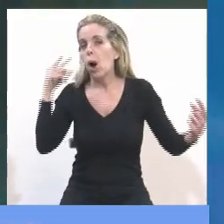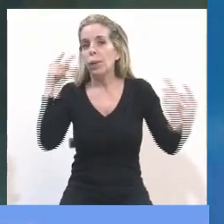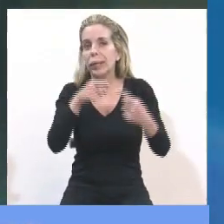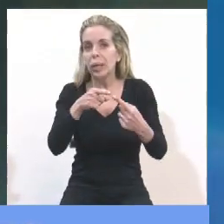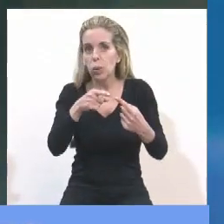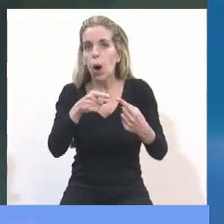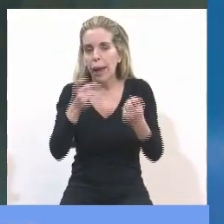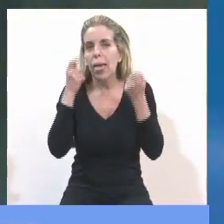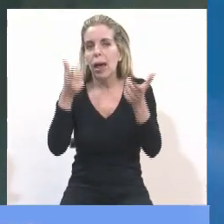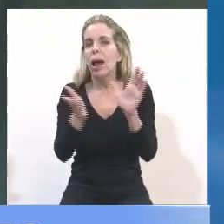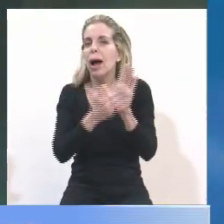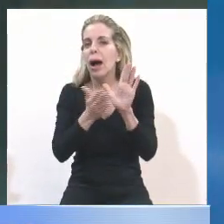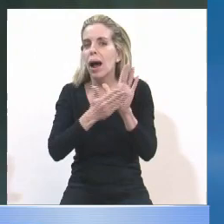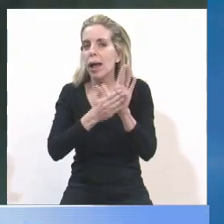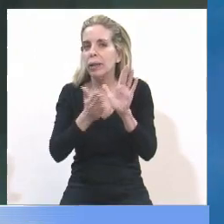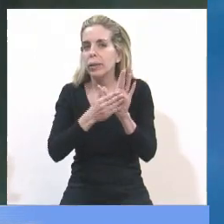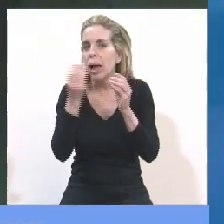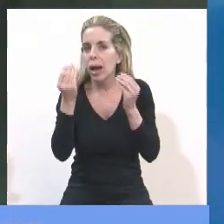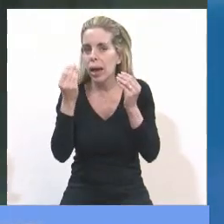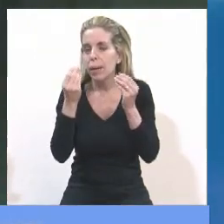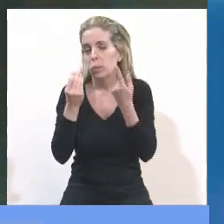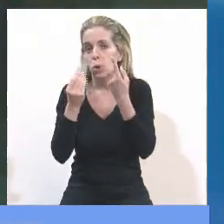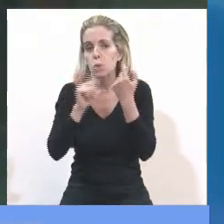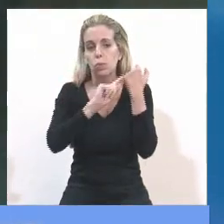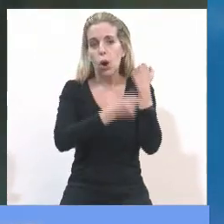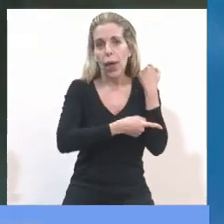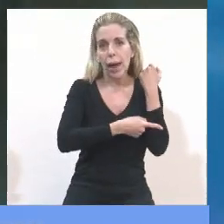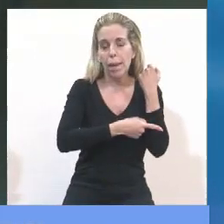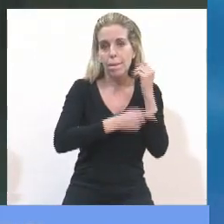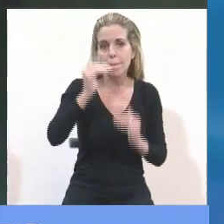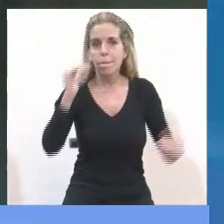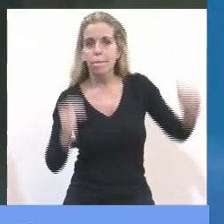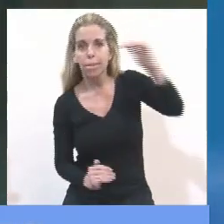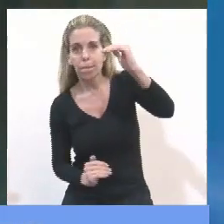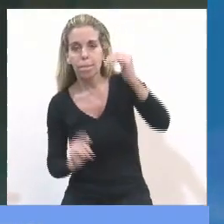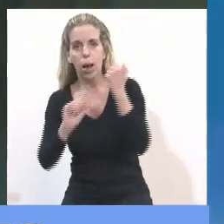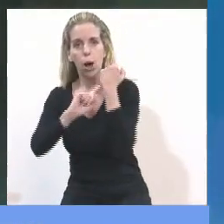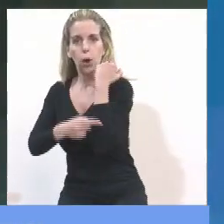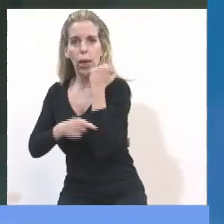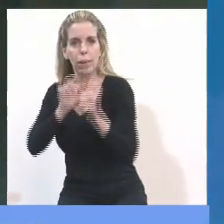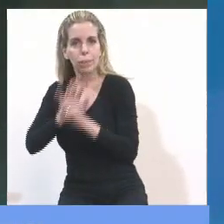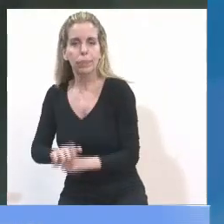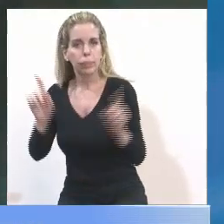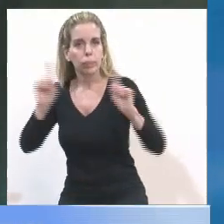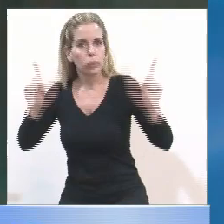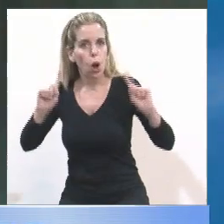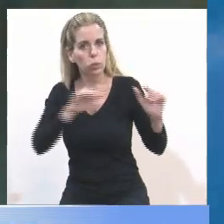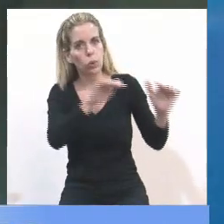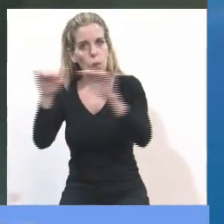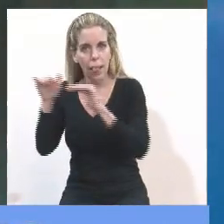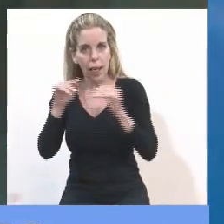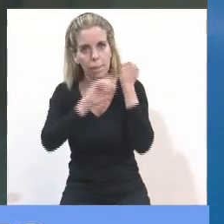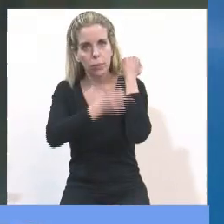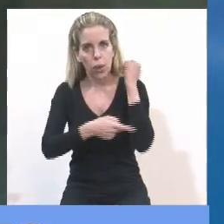objetivo garantizar que ningún poder del Estado se imponga sobre otro poder del Estado. Y es